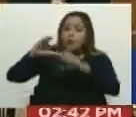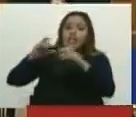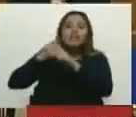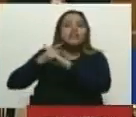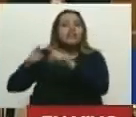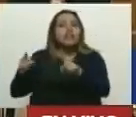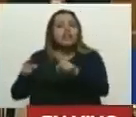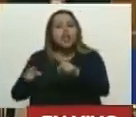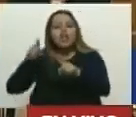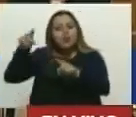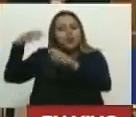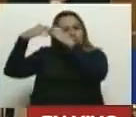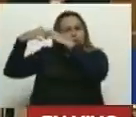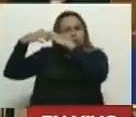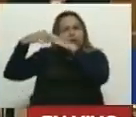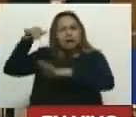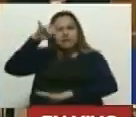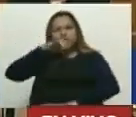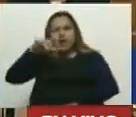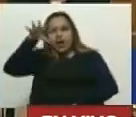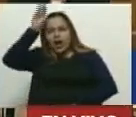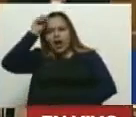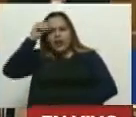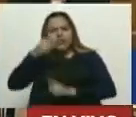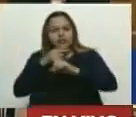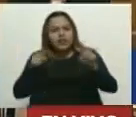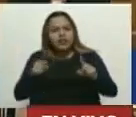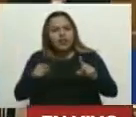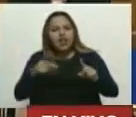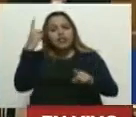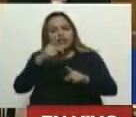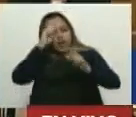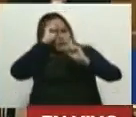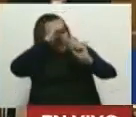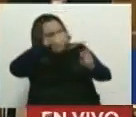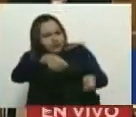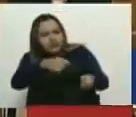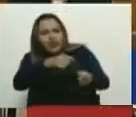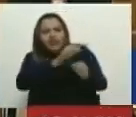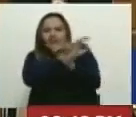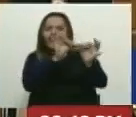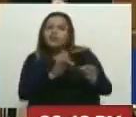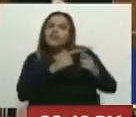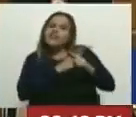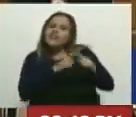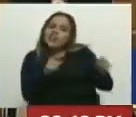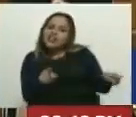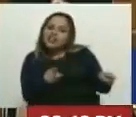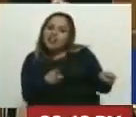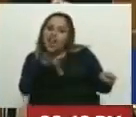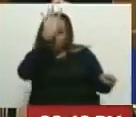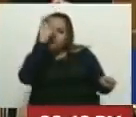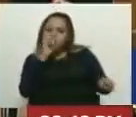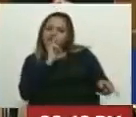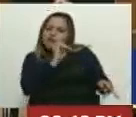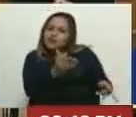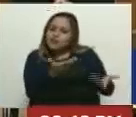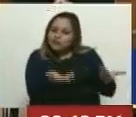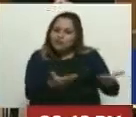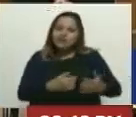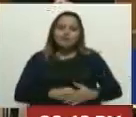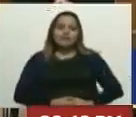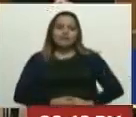tú codificas la información de manera diferente, tú mereces respeto en esa forma diferente de codificar la información. Y en consecuencia